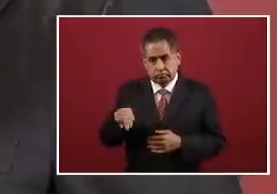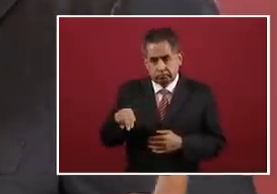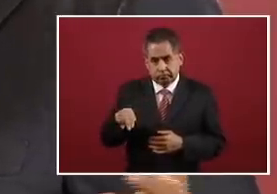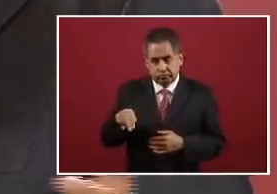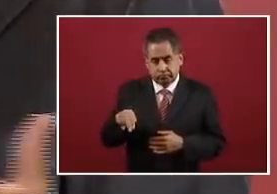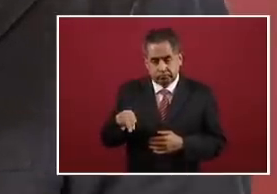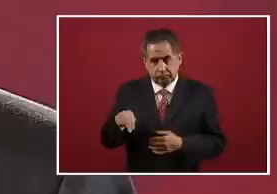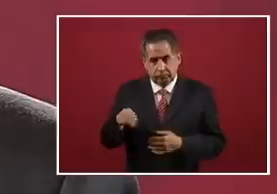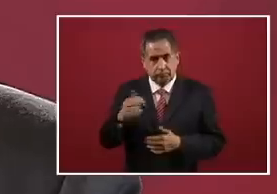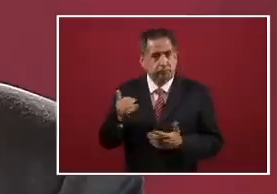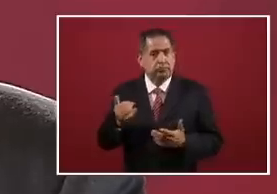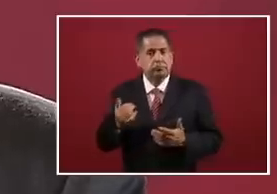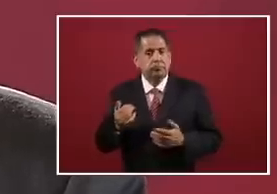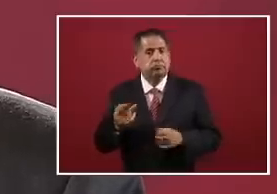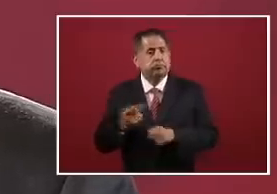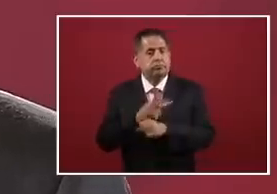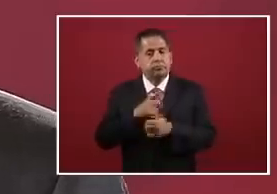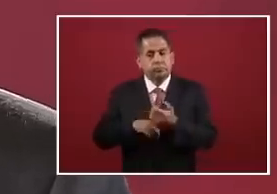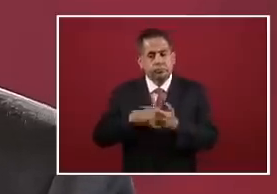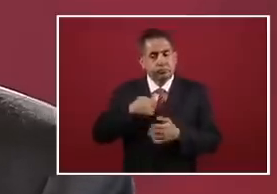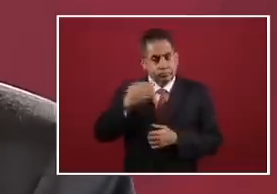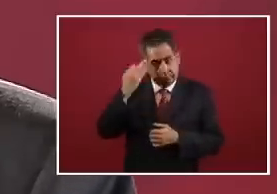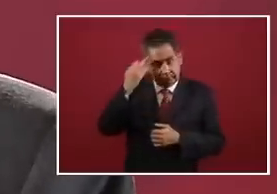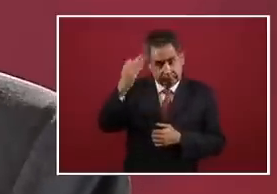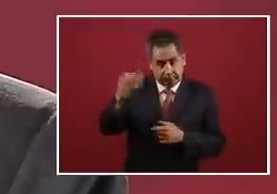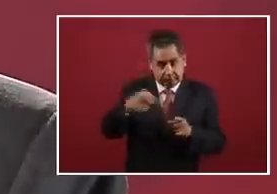y en ese periodo